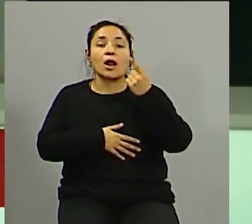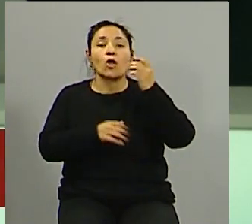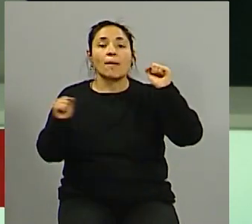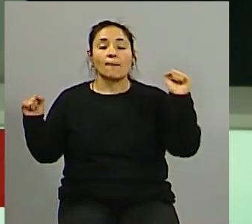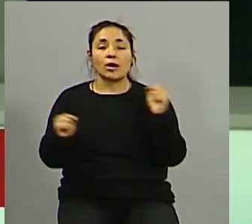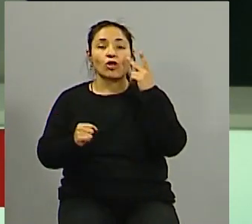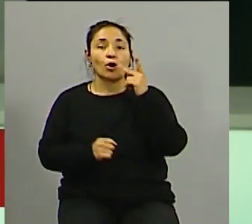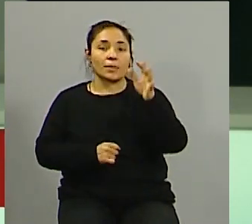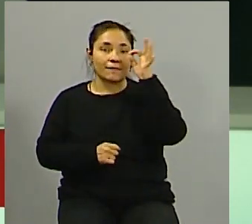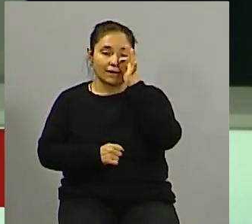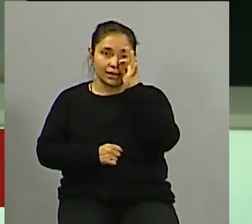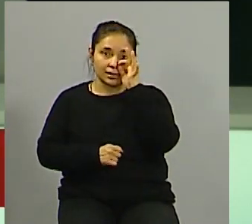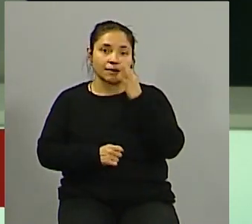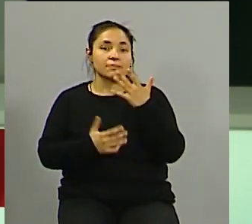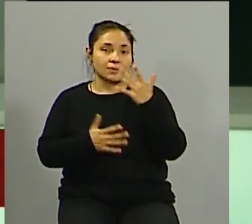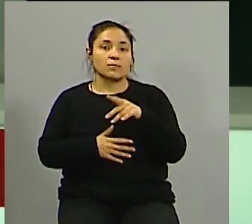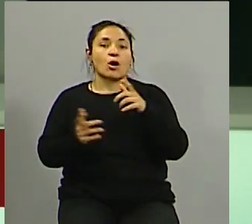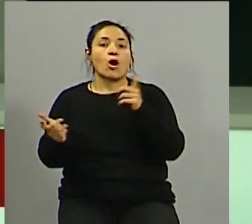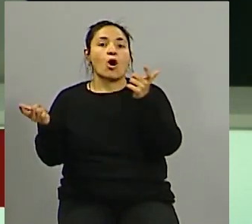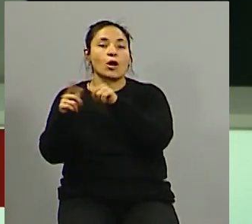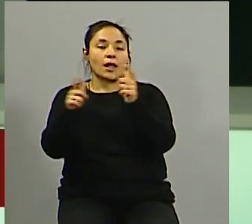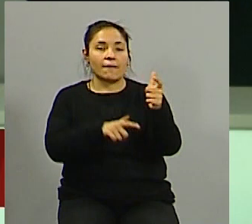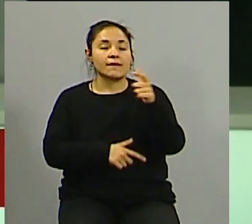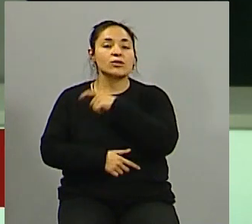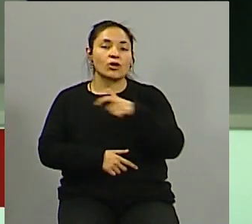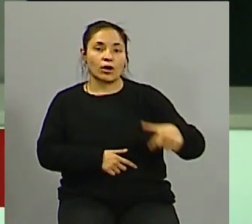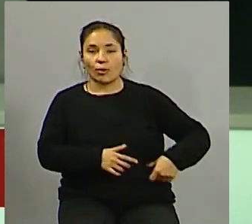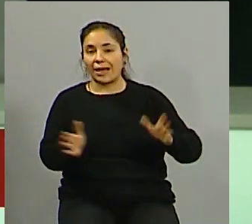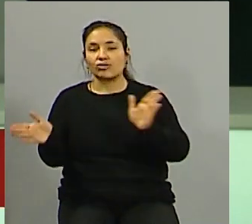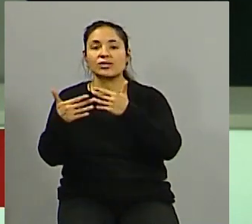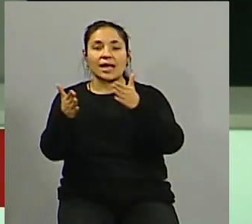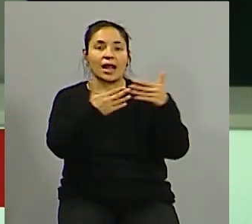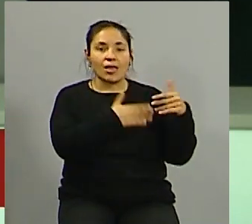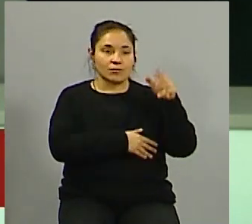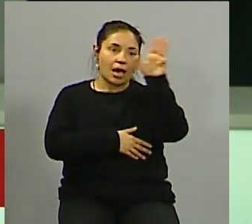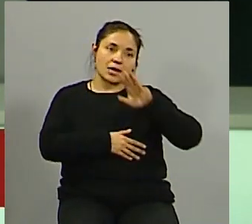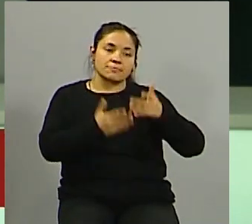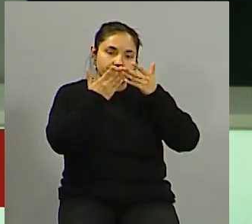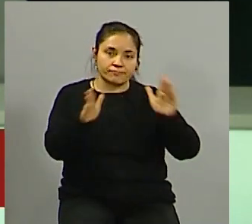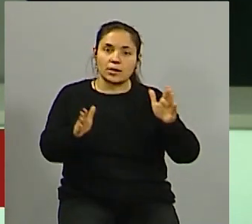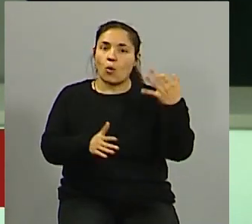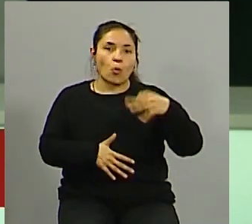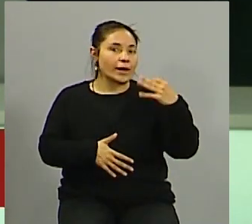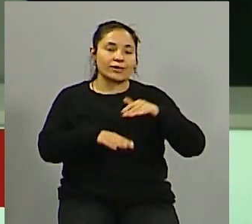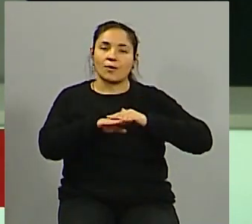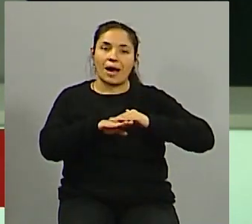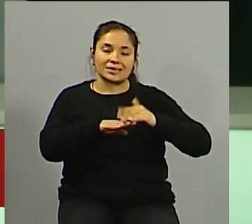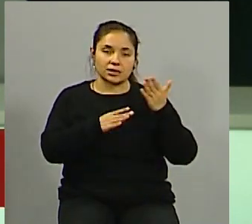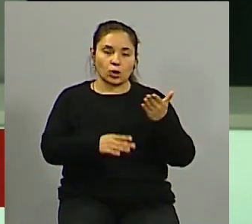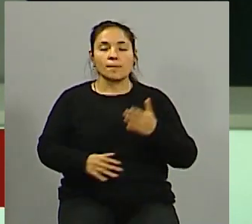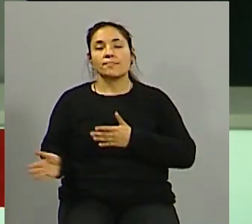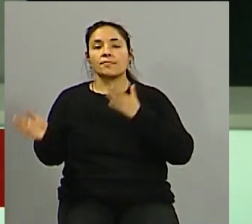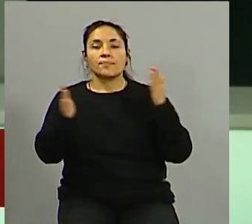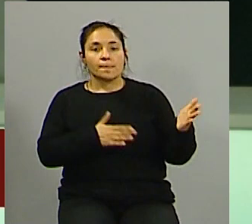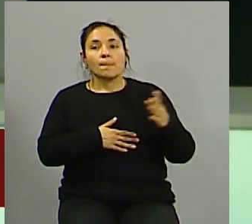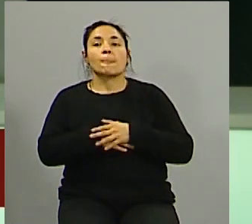2020, cuando la mayoría de los organismos del Estado estaban cerrados. Pero bueno, nuestro sistema es ese, digamos, hoy en día. Pasamos a un sistema de